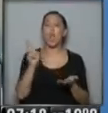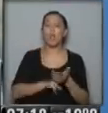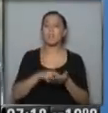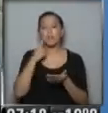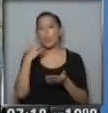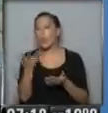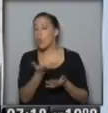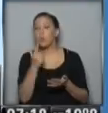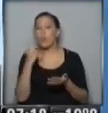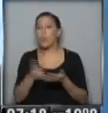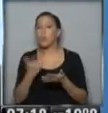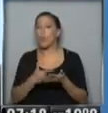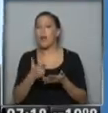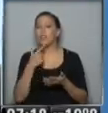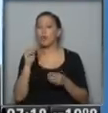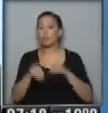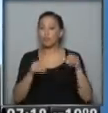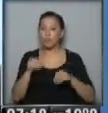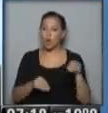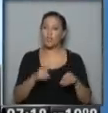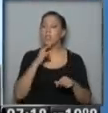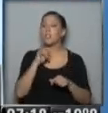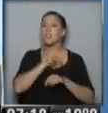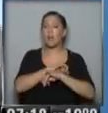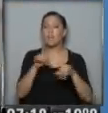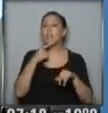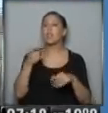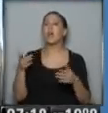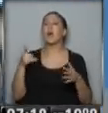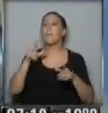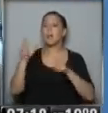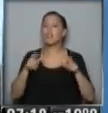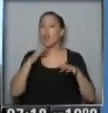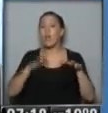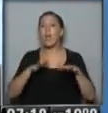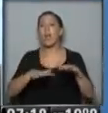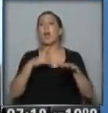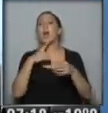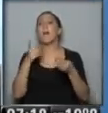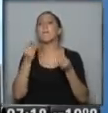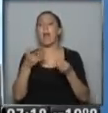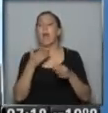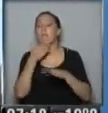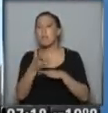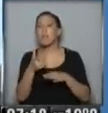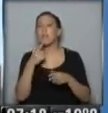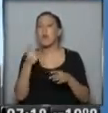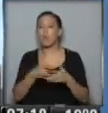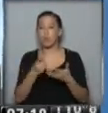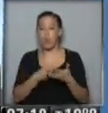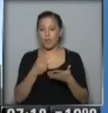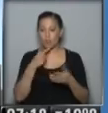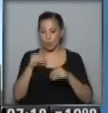recuento. También llamó a sus seguidores a movilizarse para reclamar el recuento de votos. Maduro se dirigió en las últimas horas